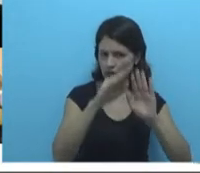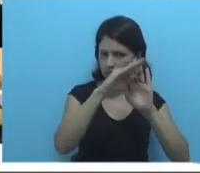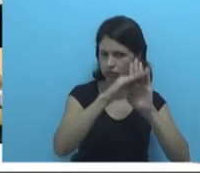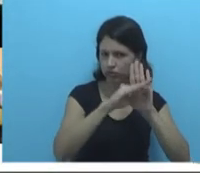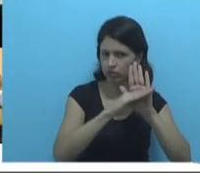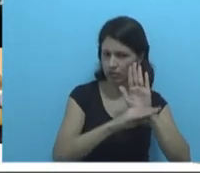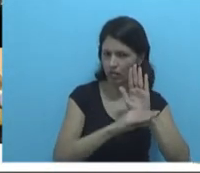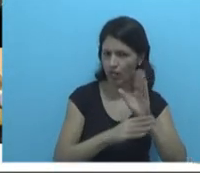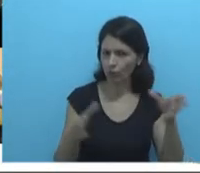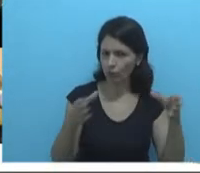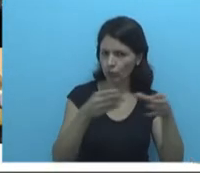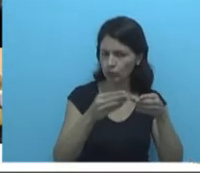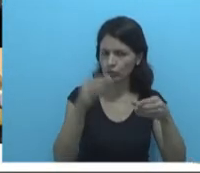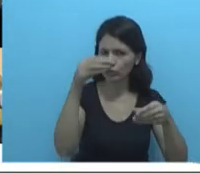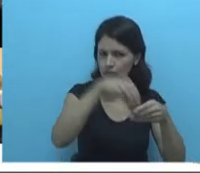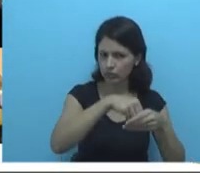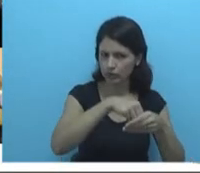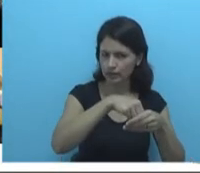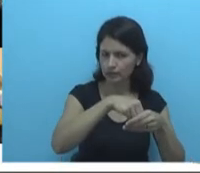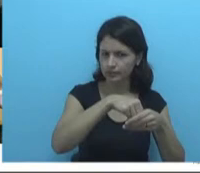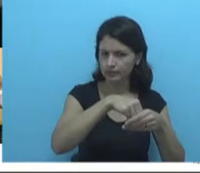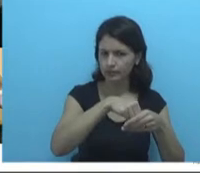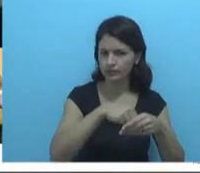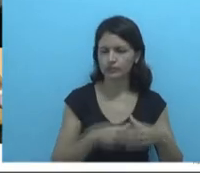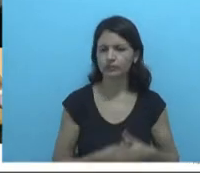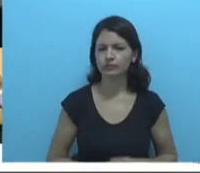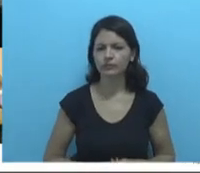los proyectos